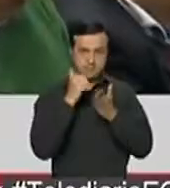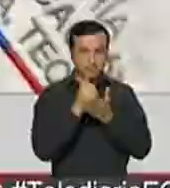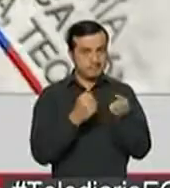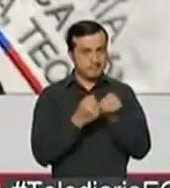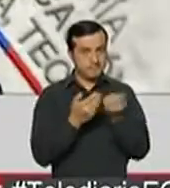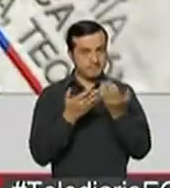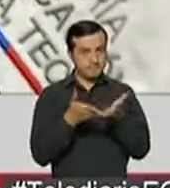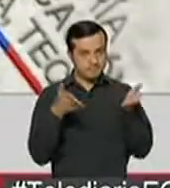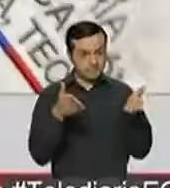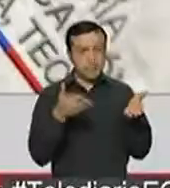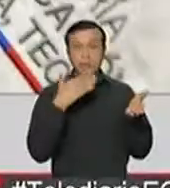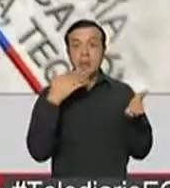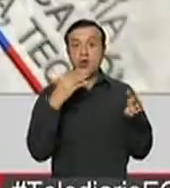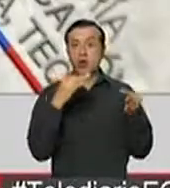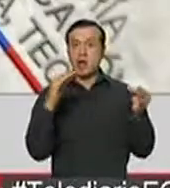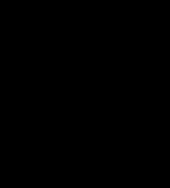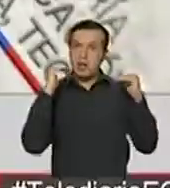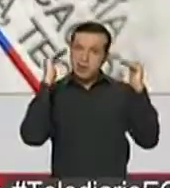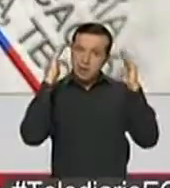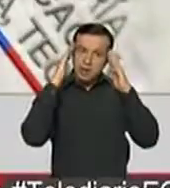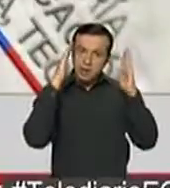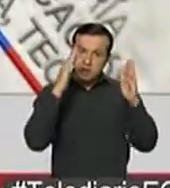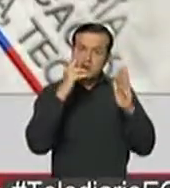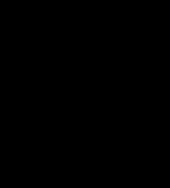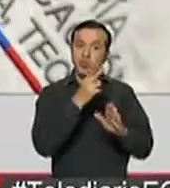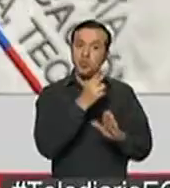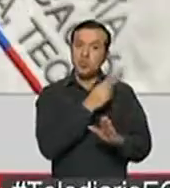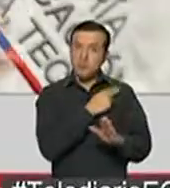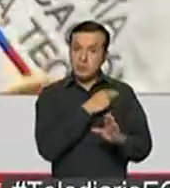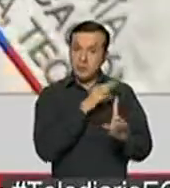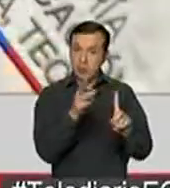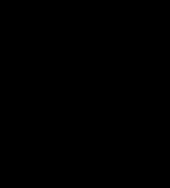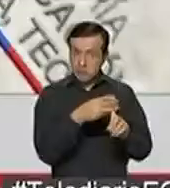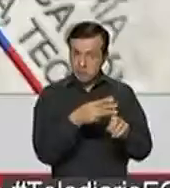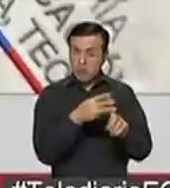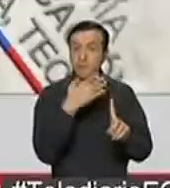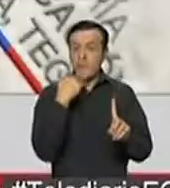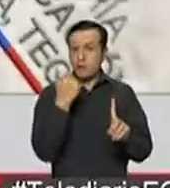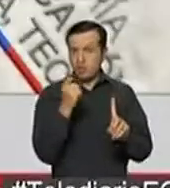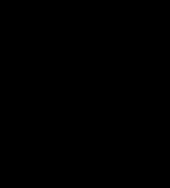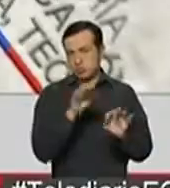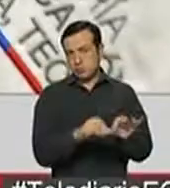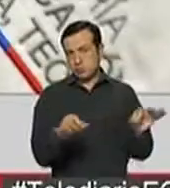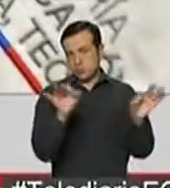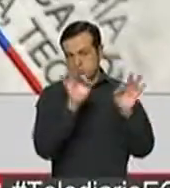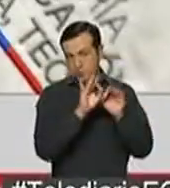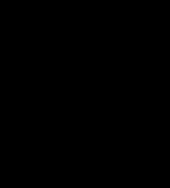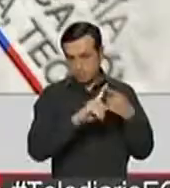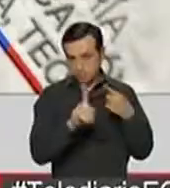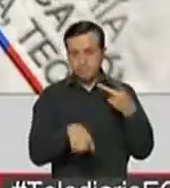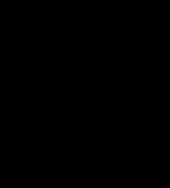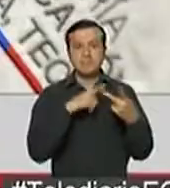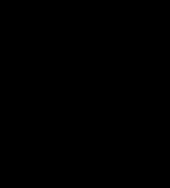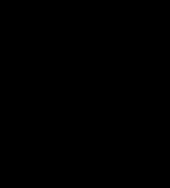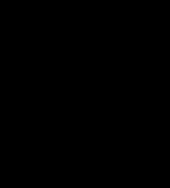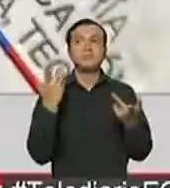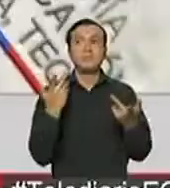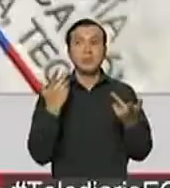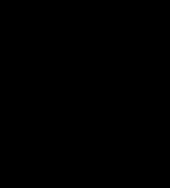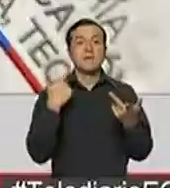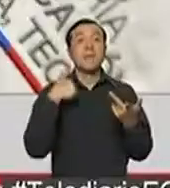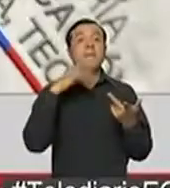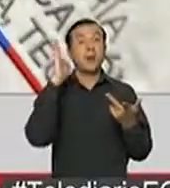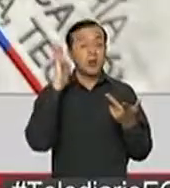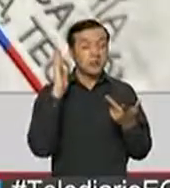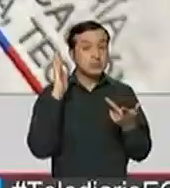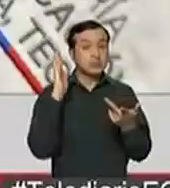enseñanza. Mejorar la calidad de la educación en línea en el Ecuador, que es algo que tiene que darse. De la mano de eso, también tiene que acelerarse la regulación